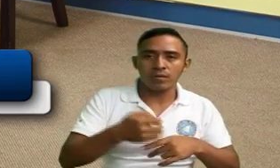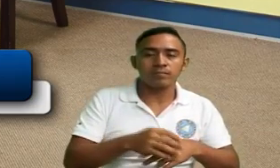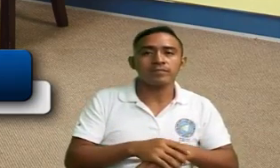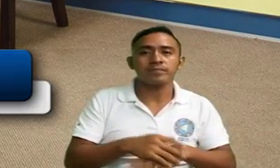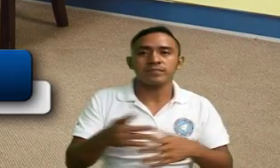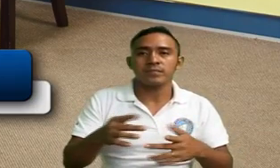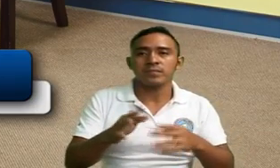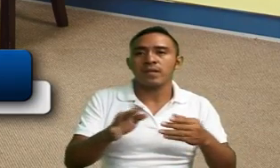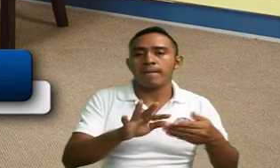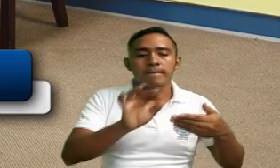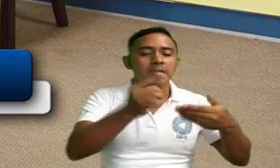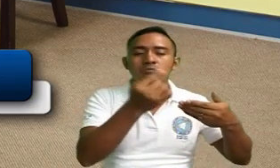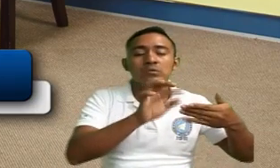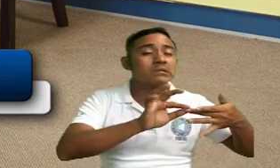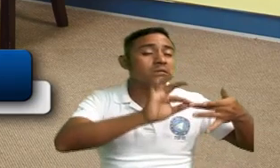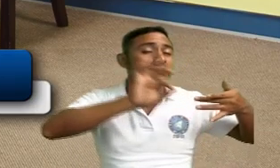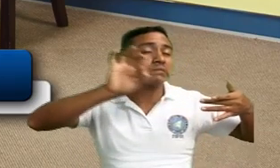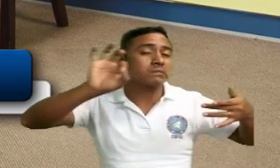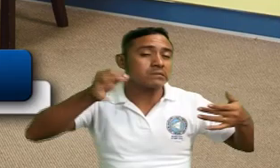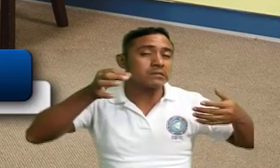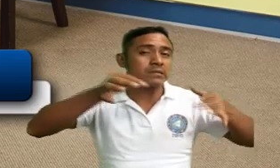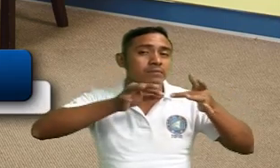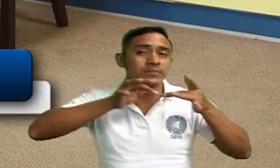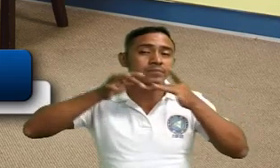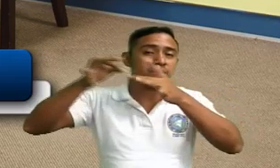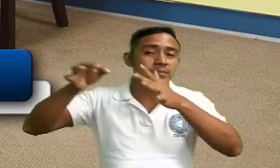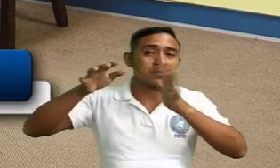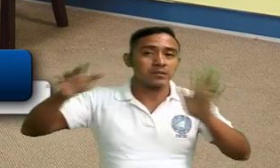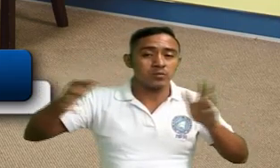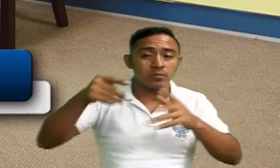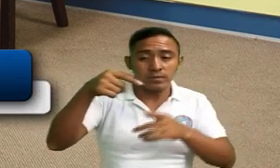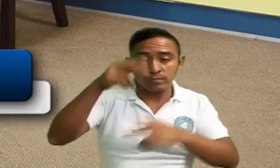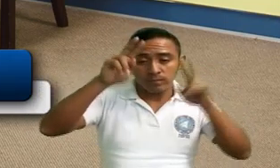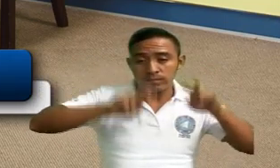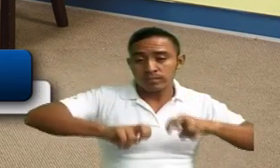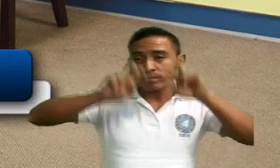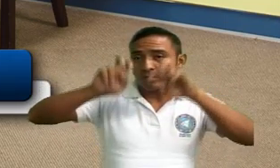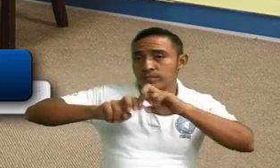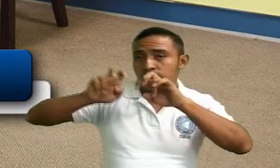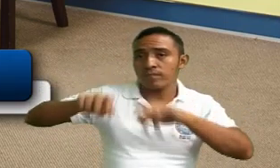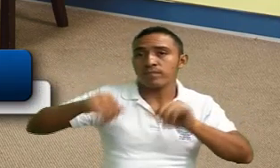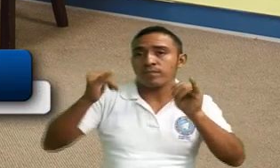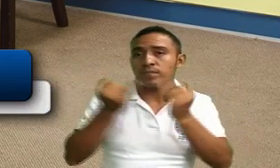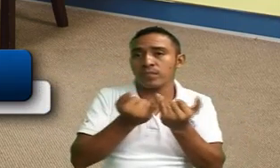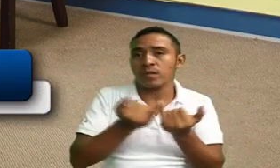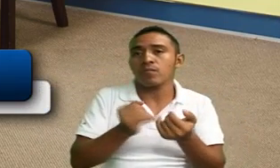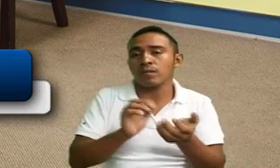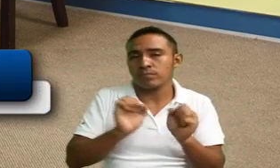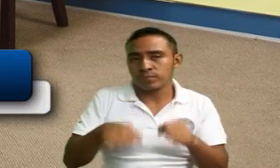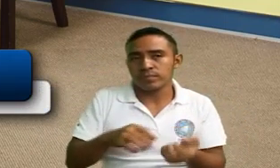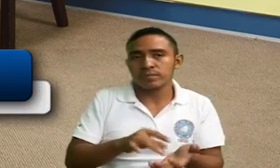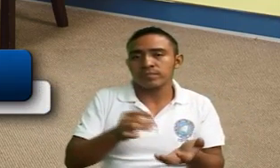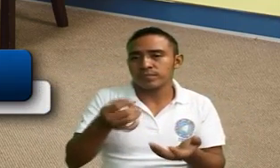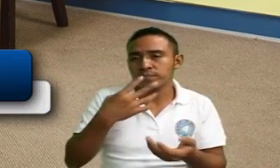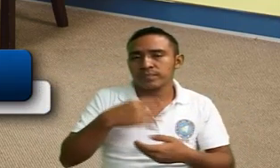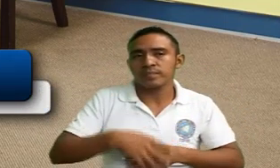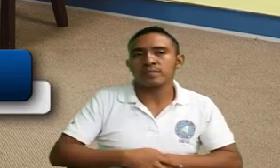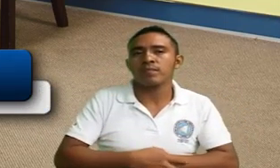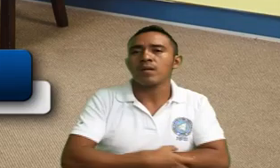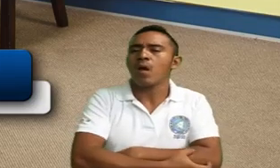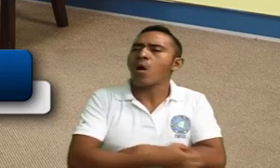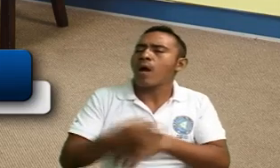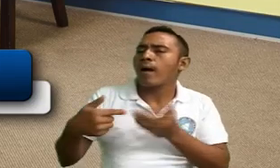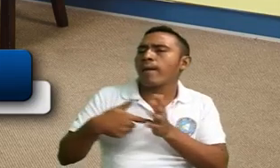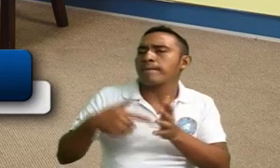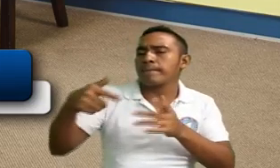los dejamos para otro tipo de pacientes, en realidad, más específicos, de acuerdo a sus síntomas, que también pueden ser recetados. En nuestro país, por ejemplo, usted que